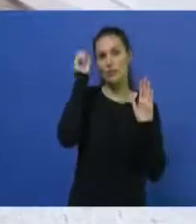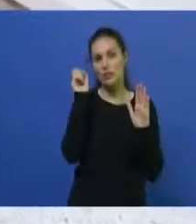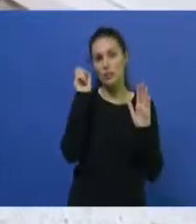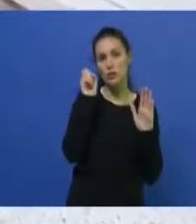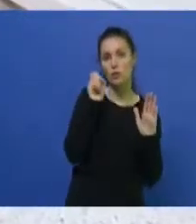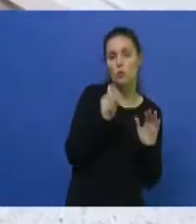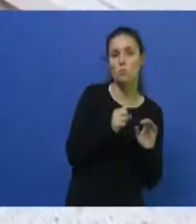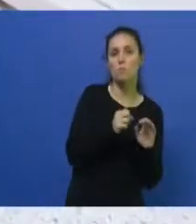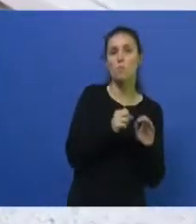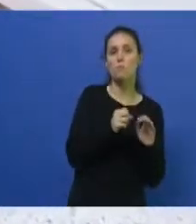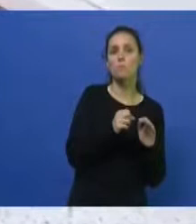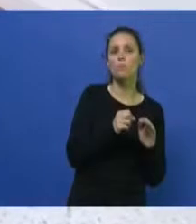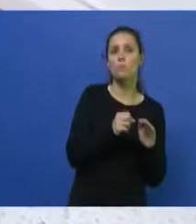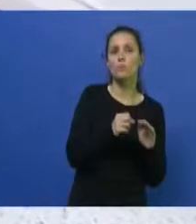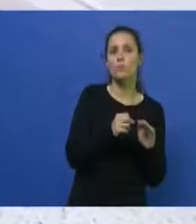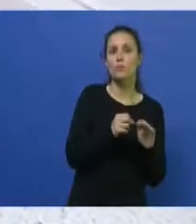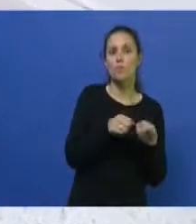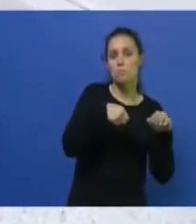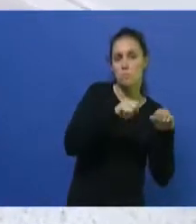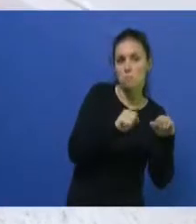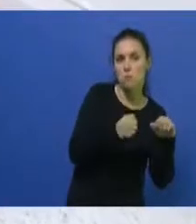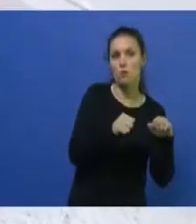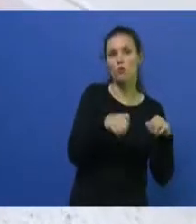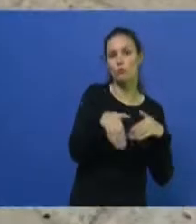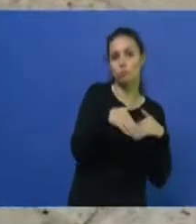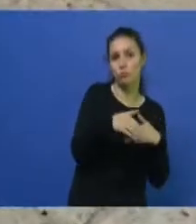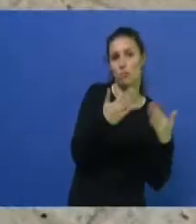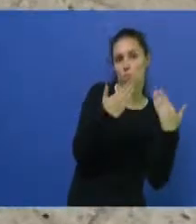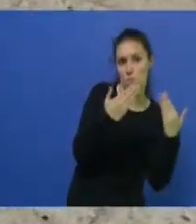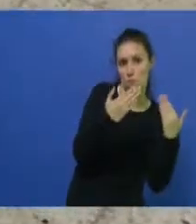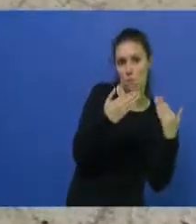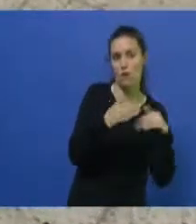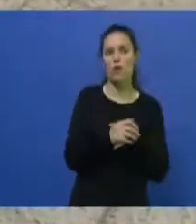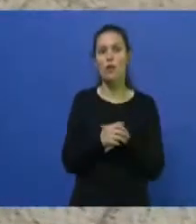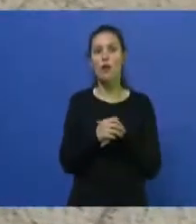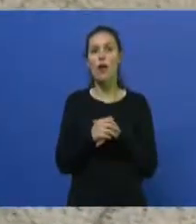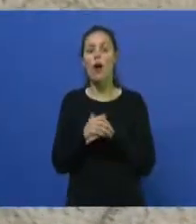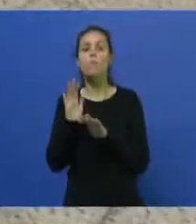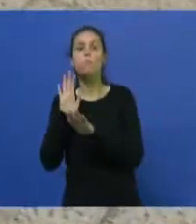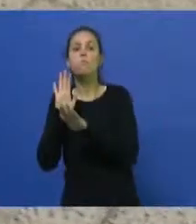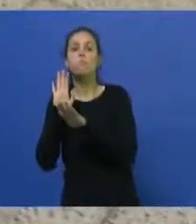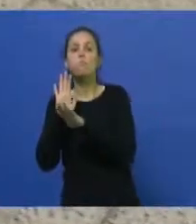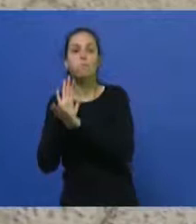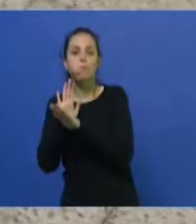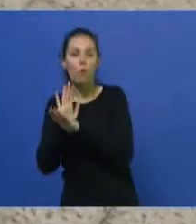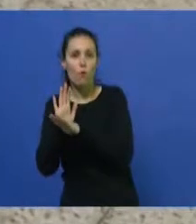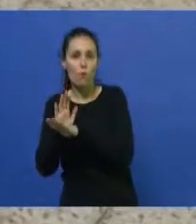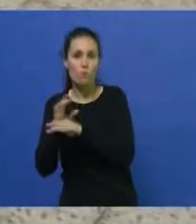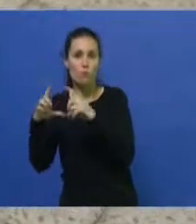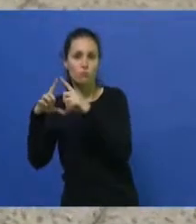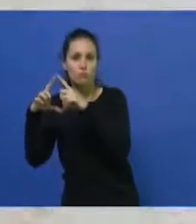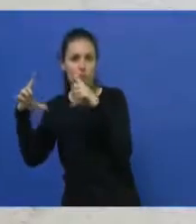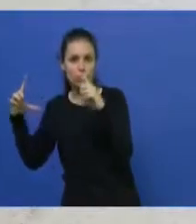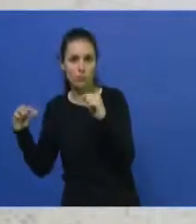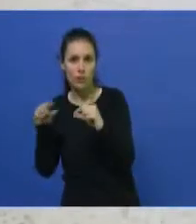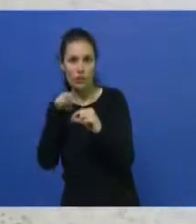deje homologados para funcionamiento, o sea, como debe ser. Para tener lo que es una suerte de patente, entre comillas, los va a habilitar